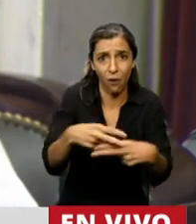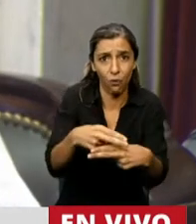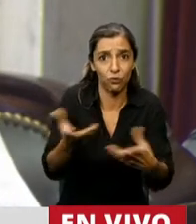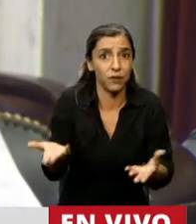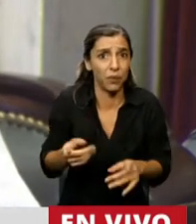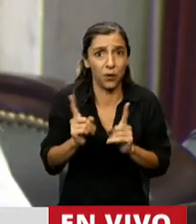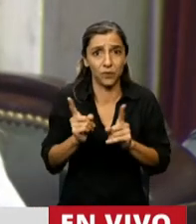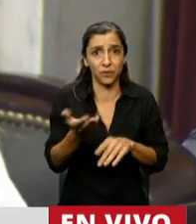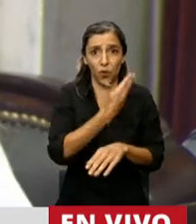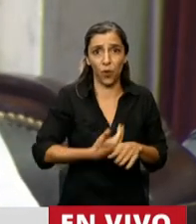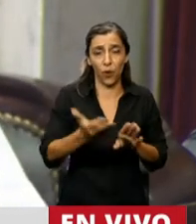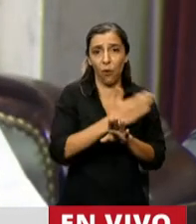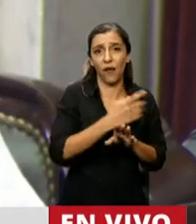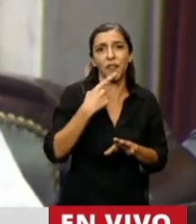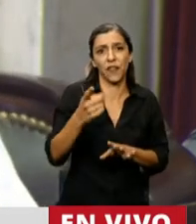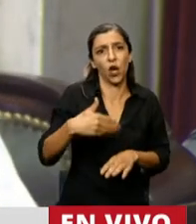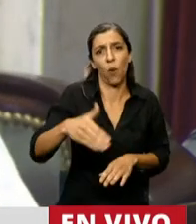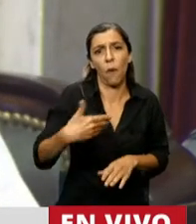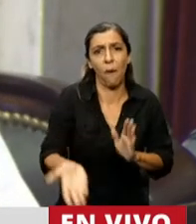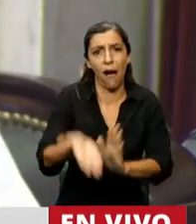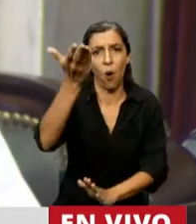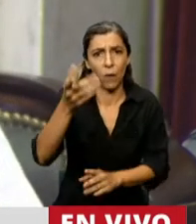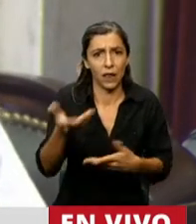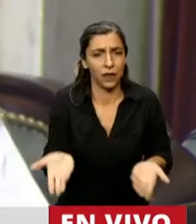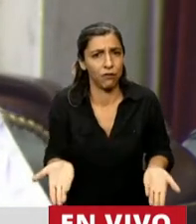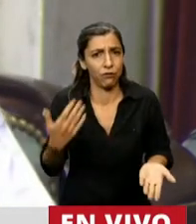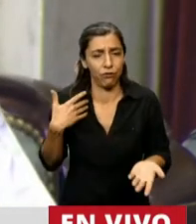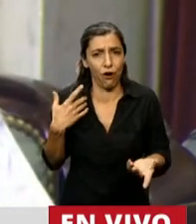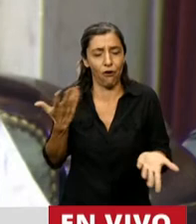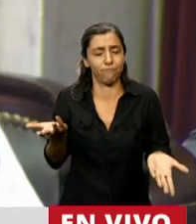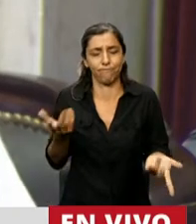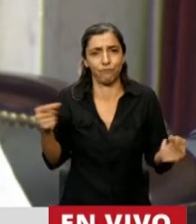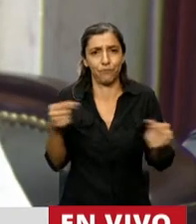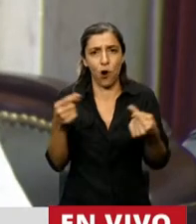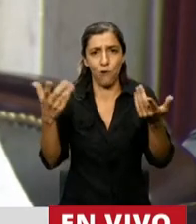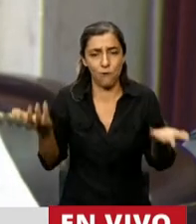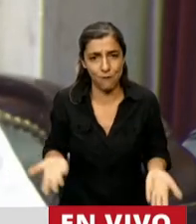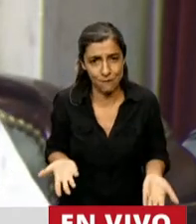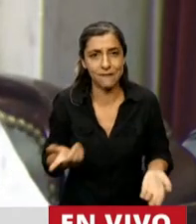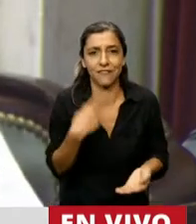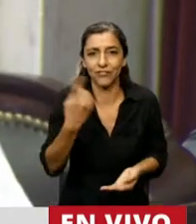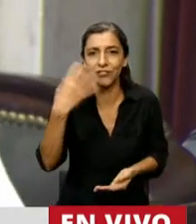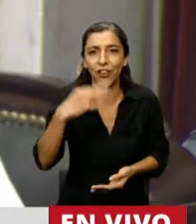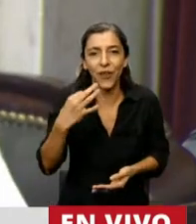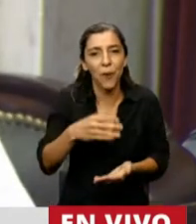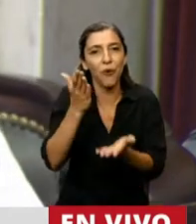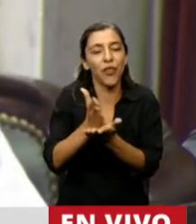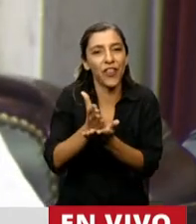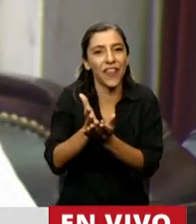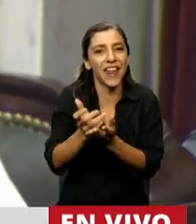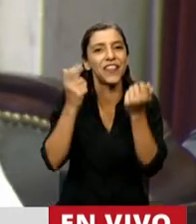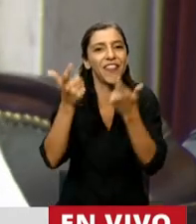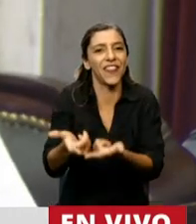aumentarlos. ¿No les parece al menos hipócrita? Deberíamos estar acá dando un debate sobre el diseño